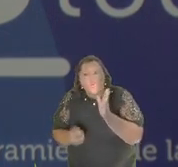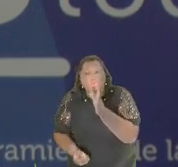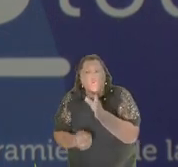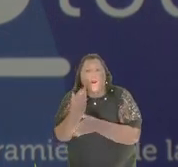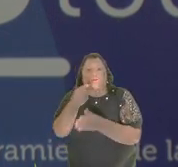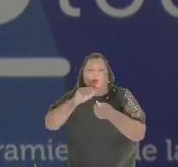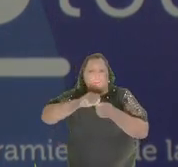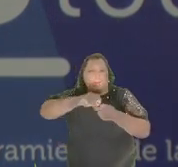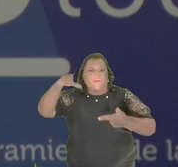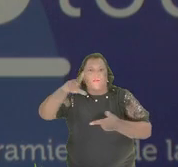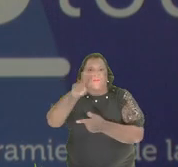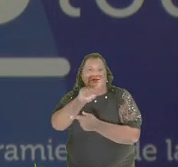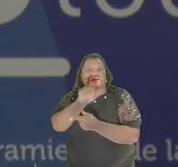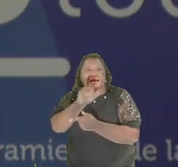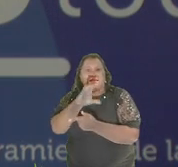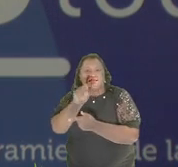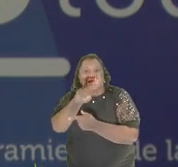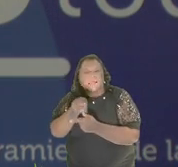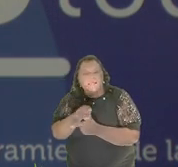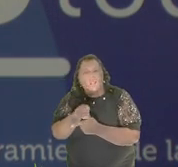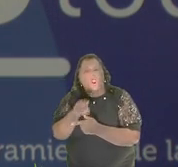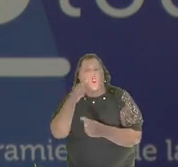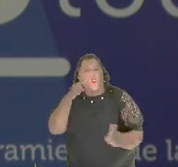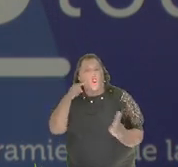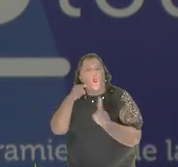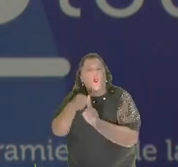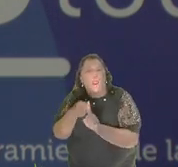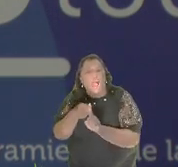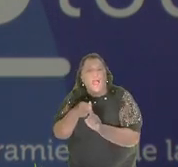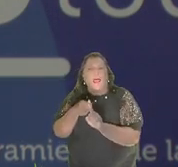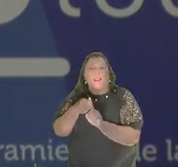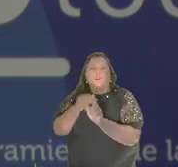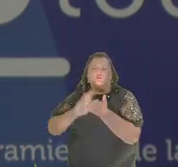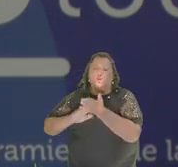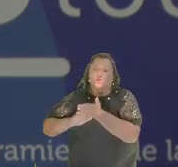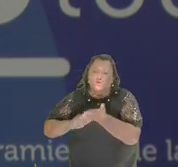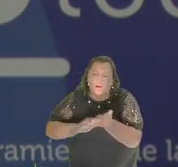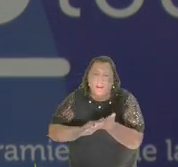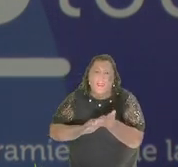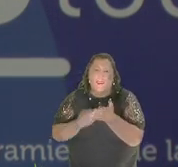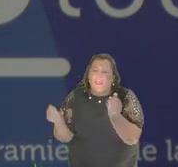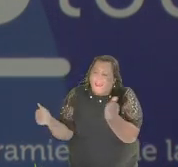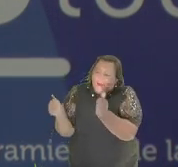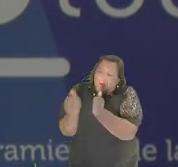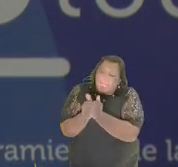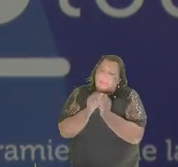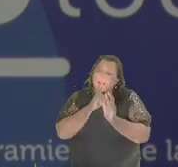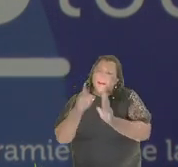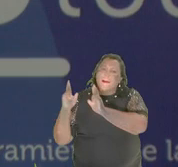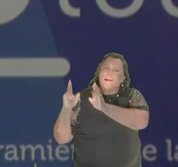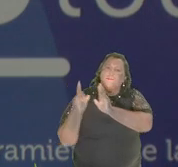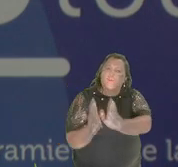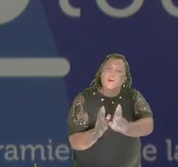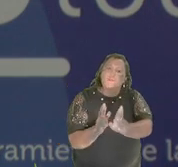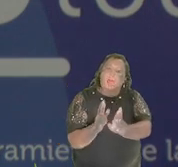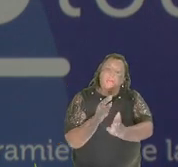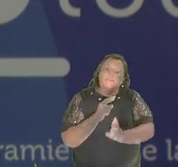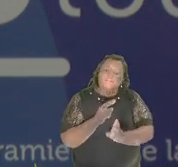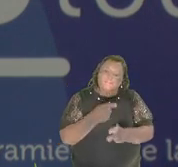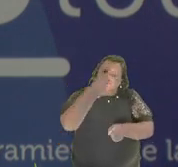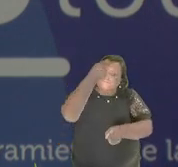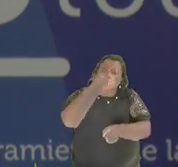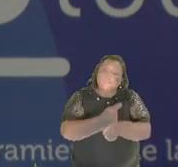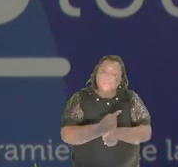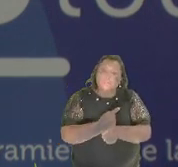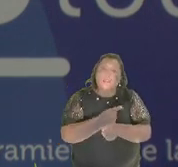SASES lograr resolver, acompañar y lograr dar respuestas muy oportunas a la comunidad educativa.